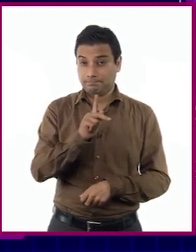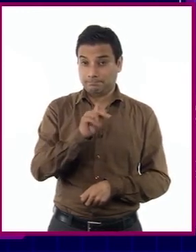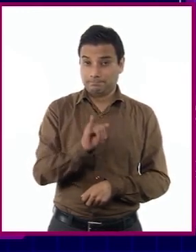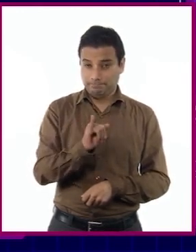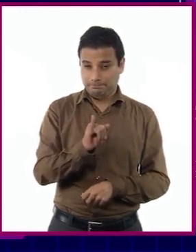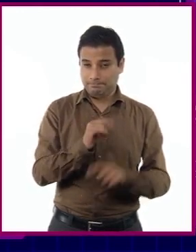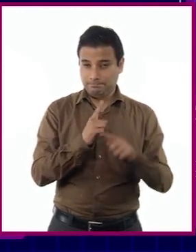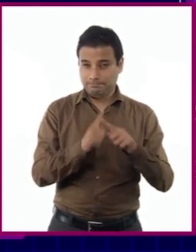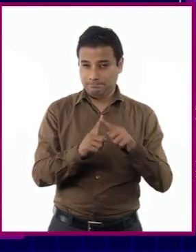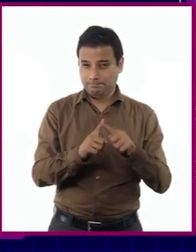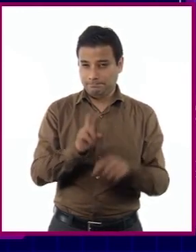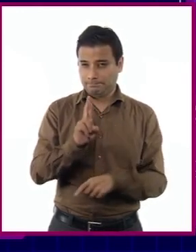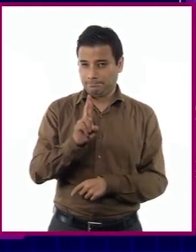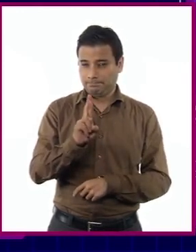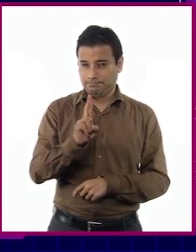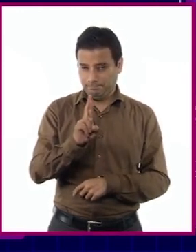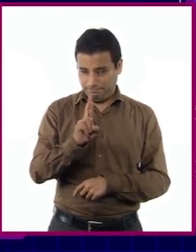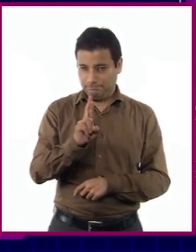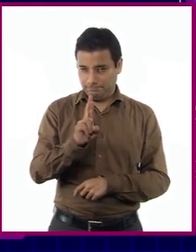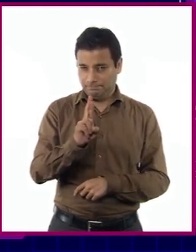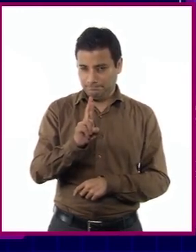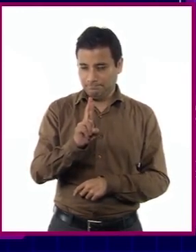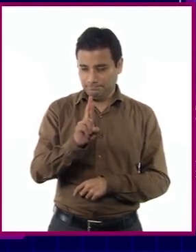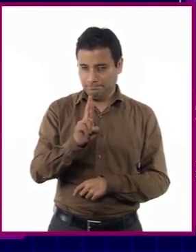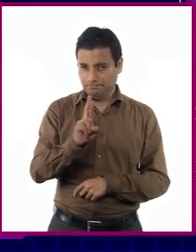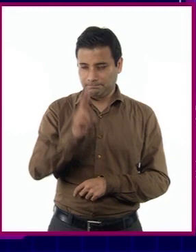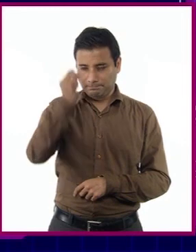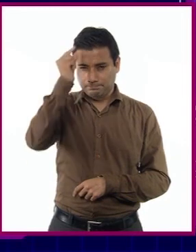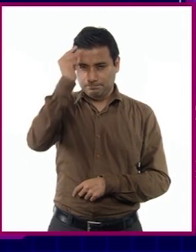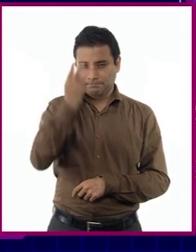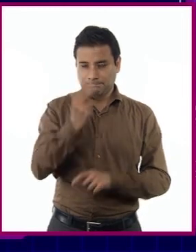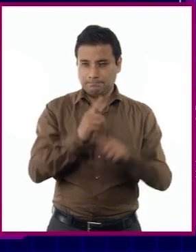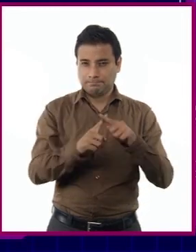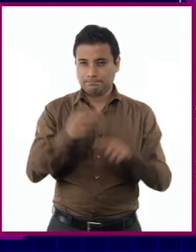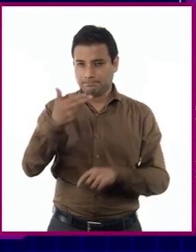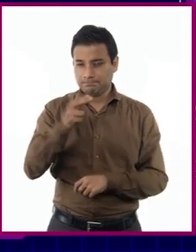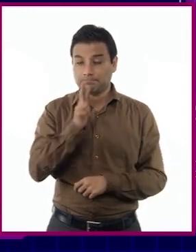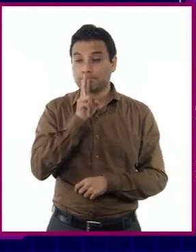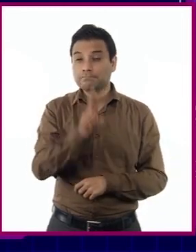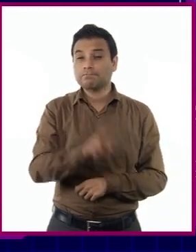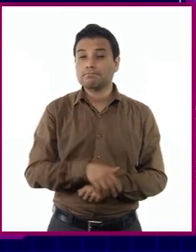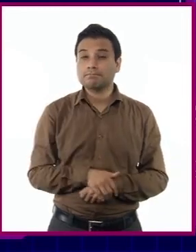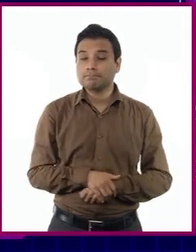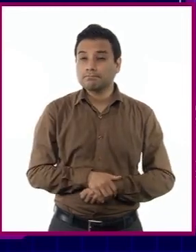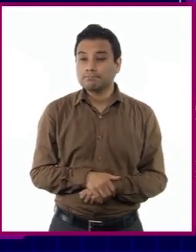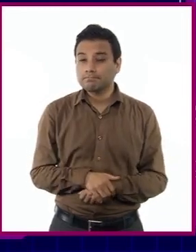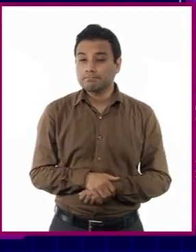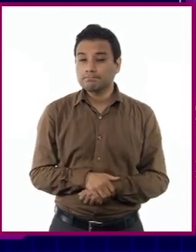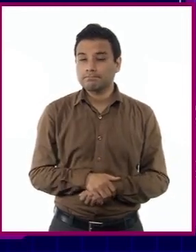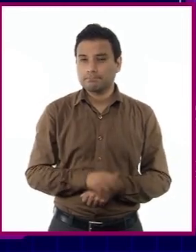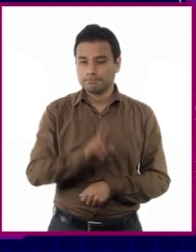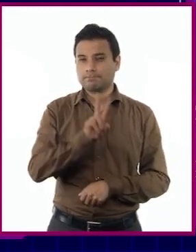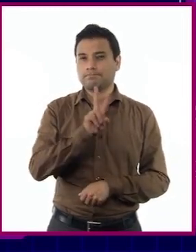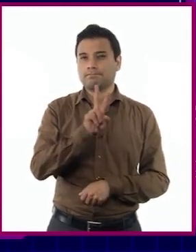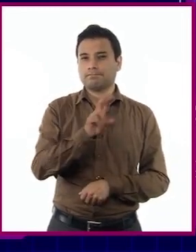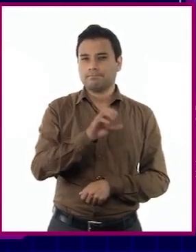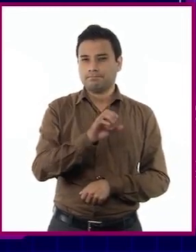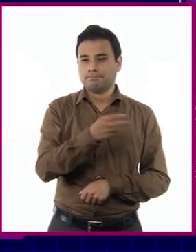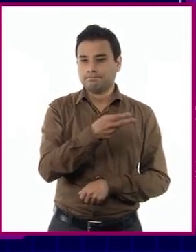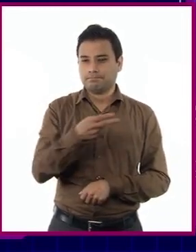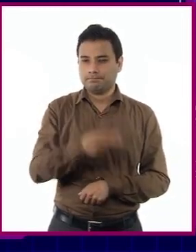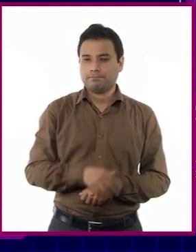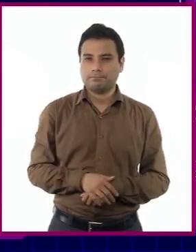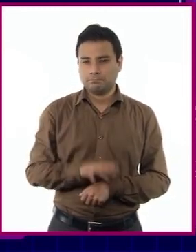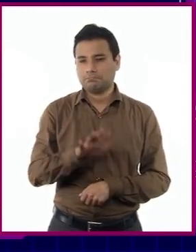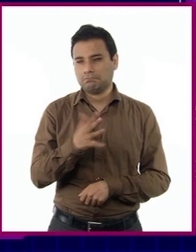por el radio de la base al cuadrado por la altura se obtiene que el volumen del cilindro es